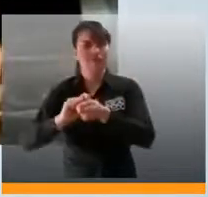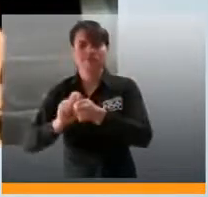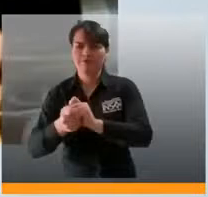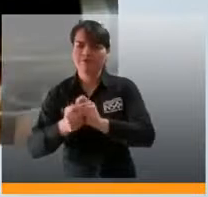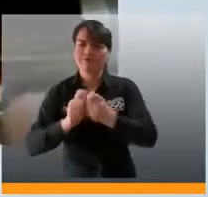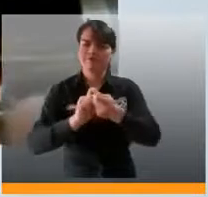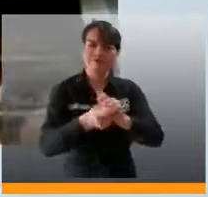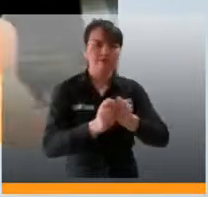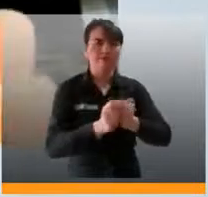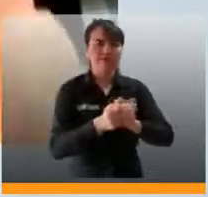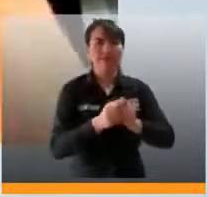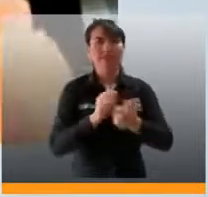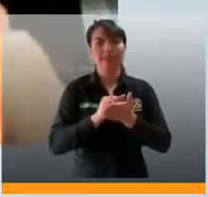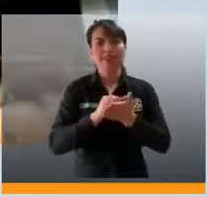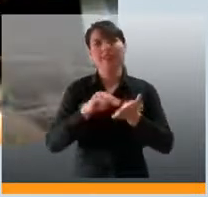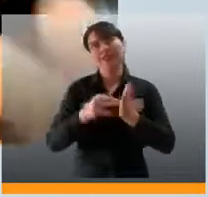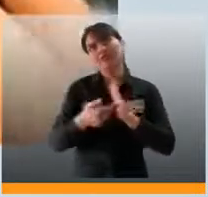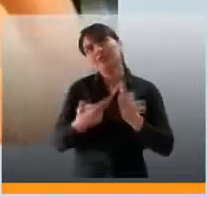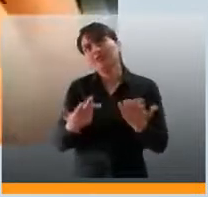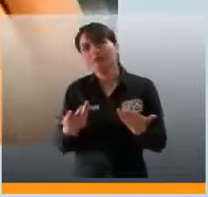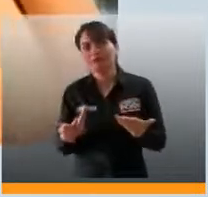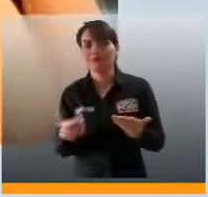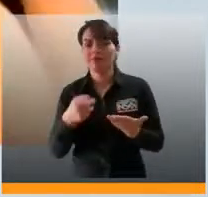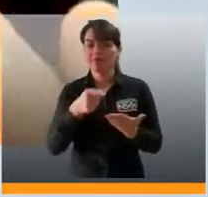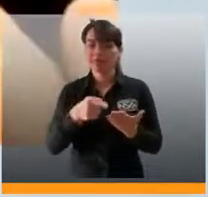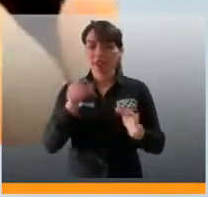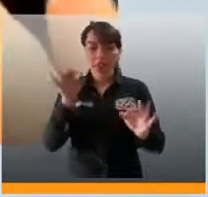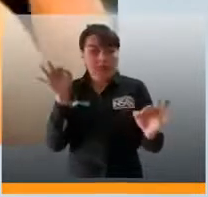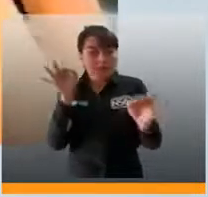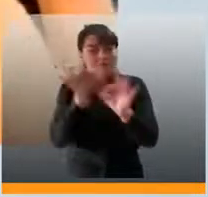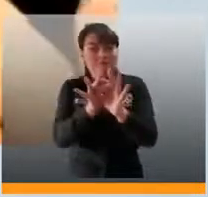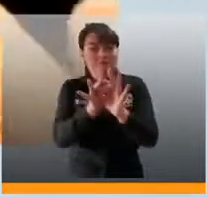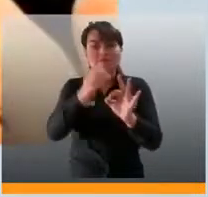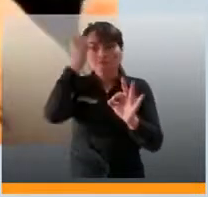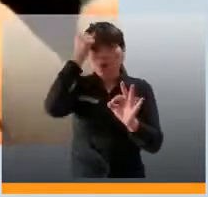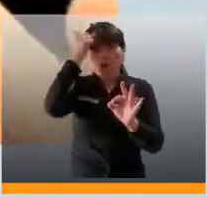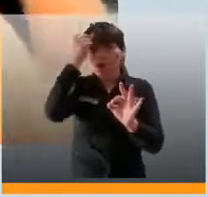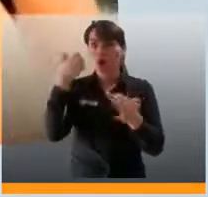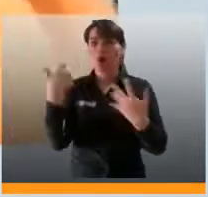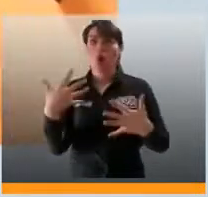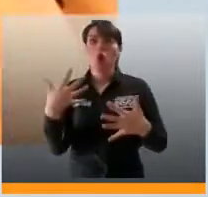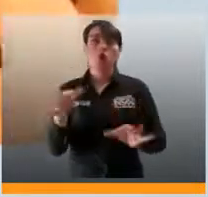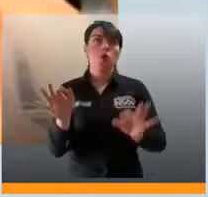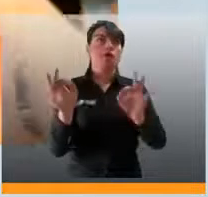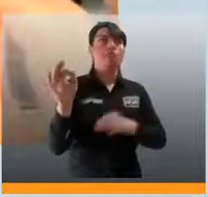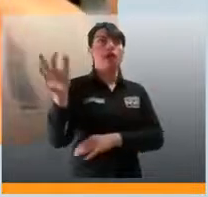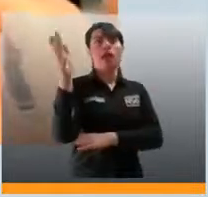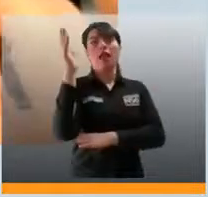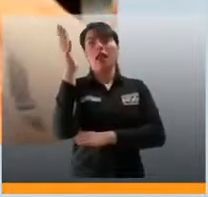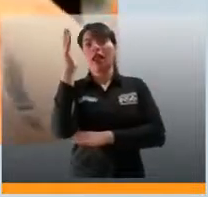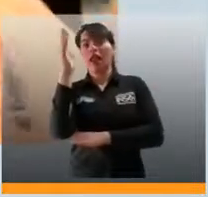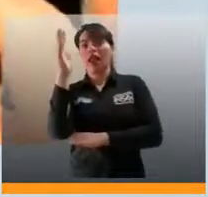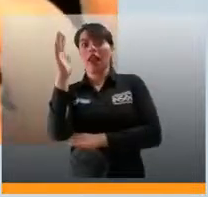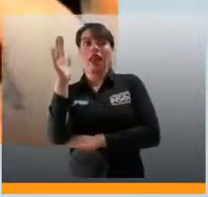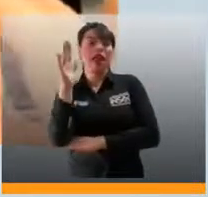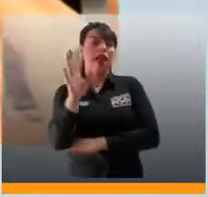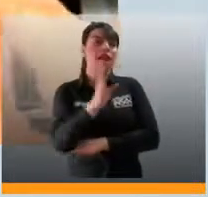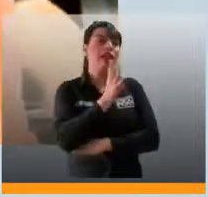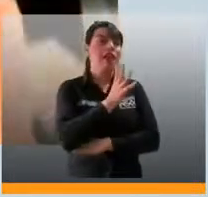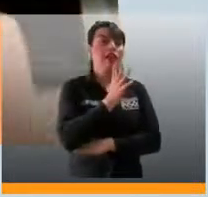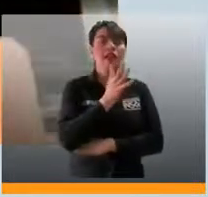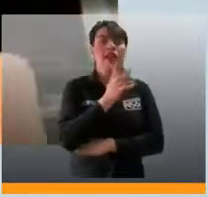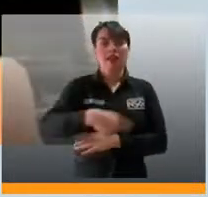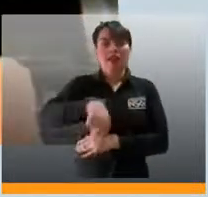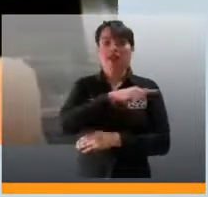el show, por decirlo de alguna manera, no está centrado en el profesor brillante que dicta una cátedra espectacular, aplaudida por